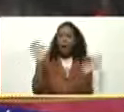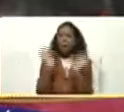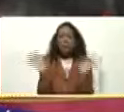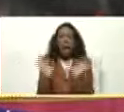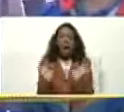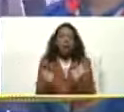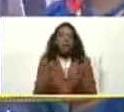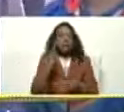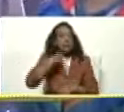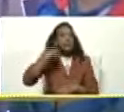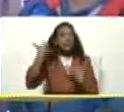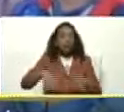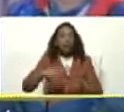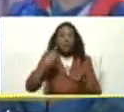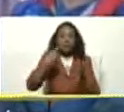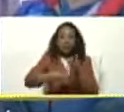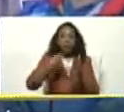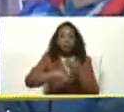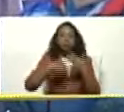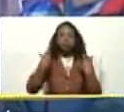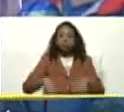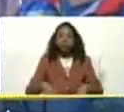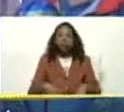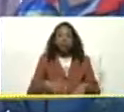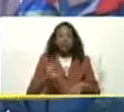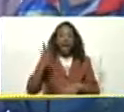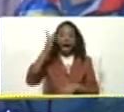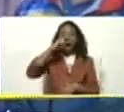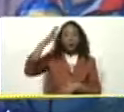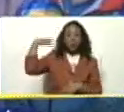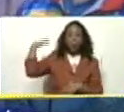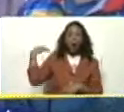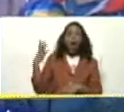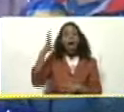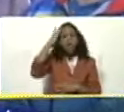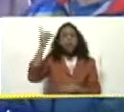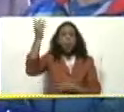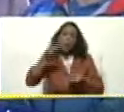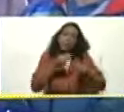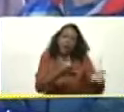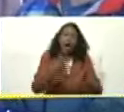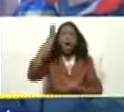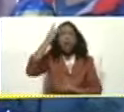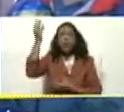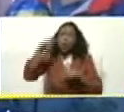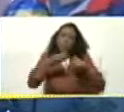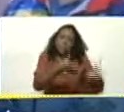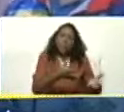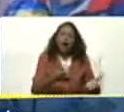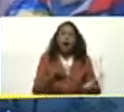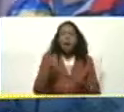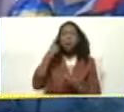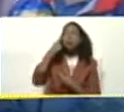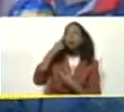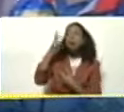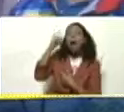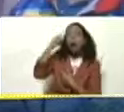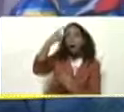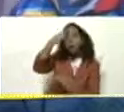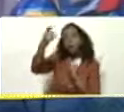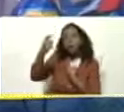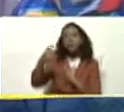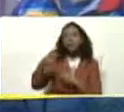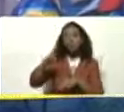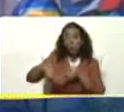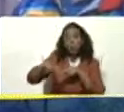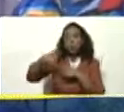era duro esa época de la cuarta república y mi mamá decía Dios proveerá Dios proveerá Dios proveerá